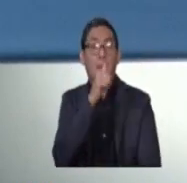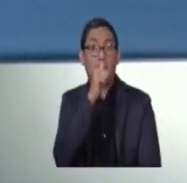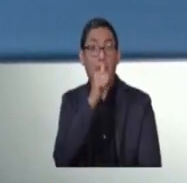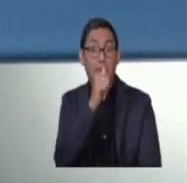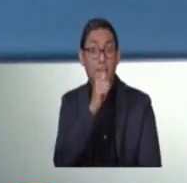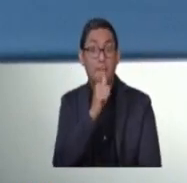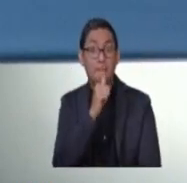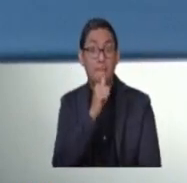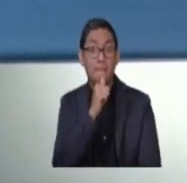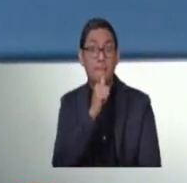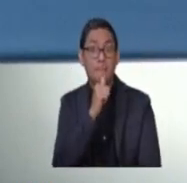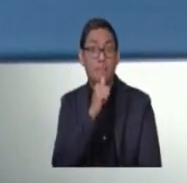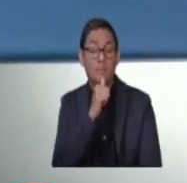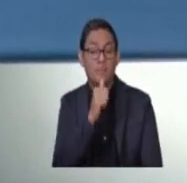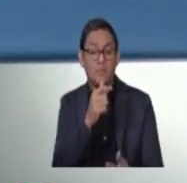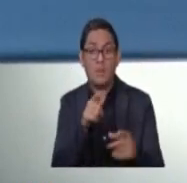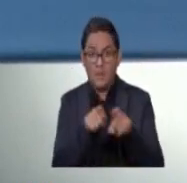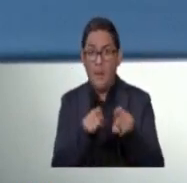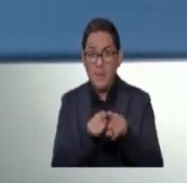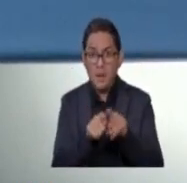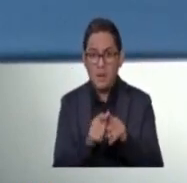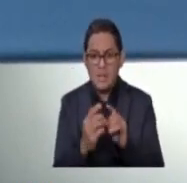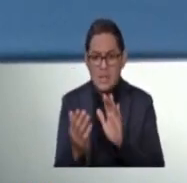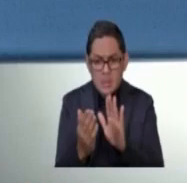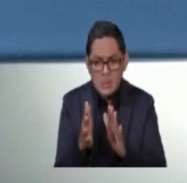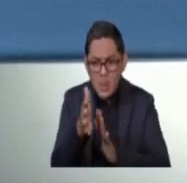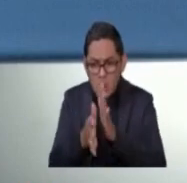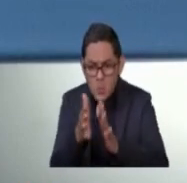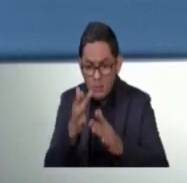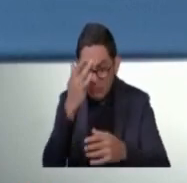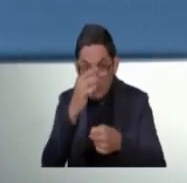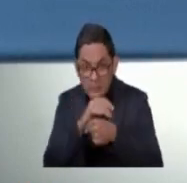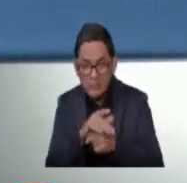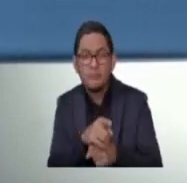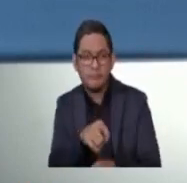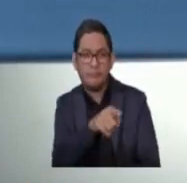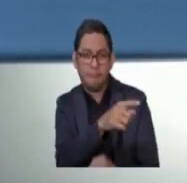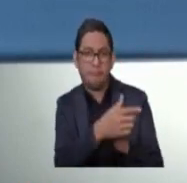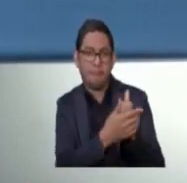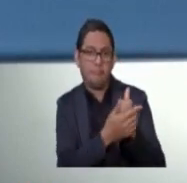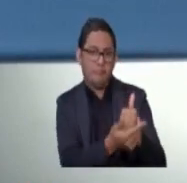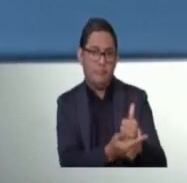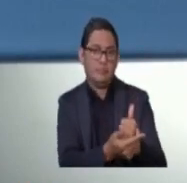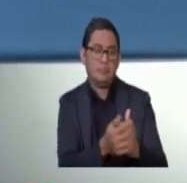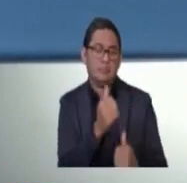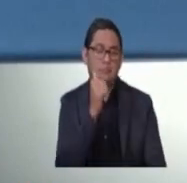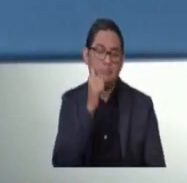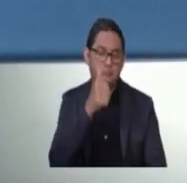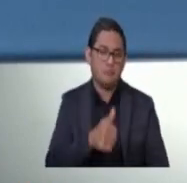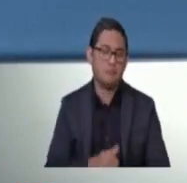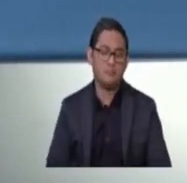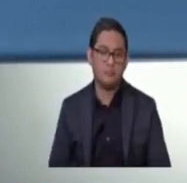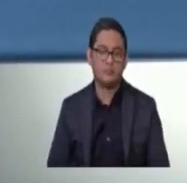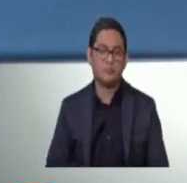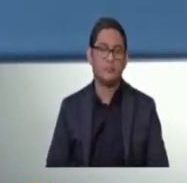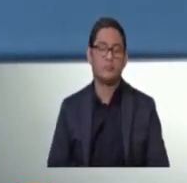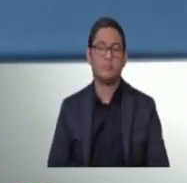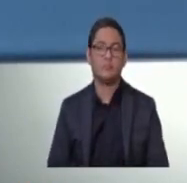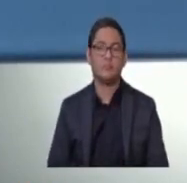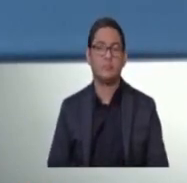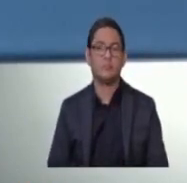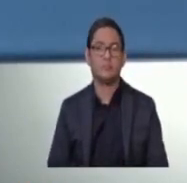en las distintas áreas que manejan pacientes kobe positivos de manera exclusiva